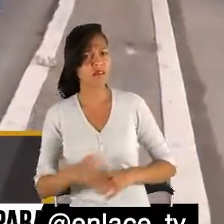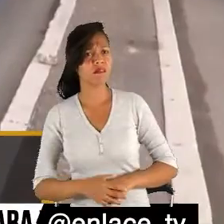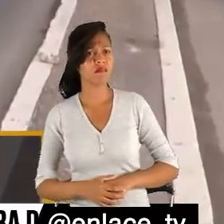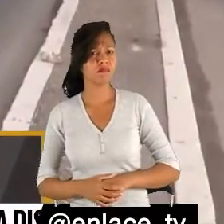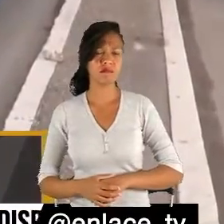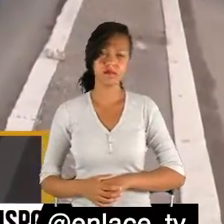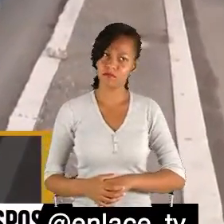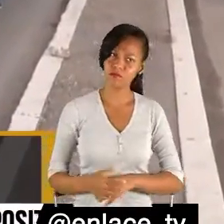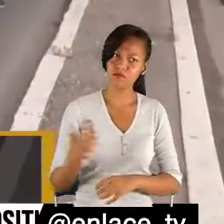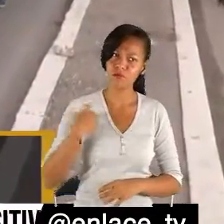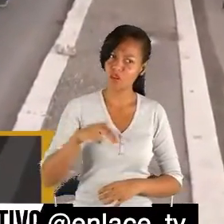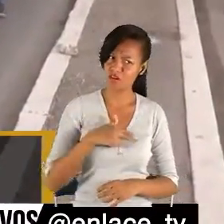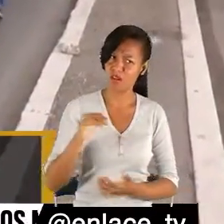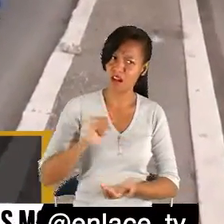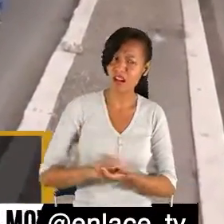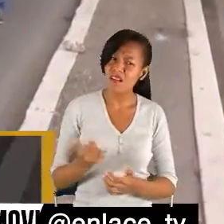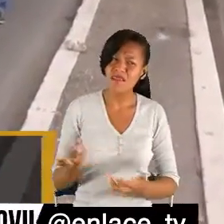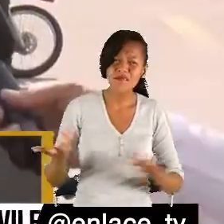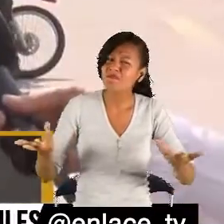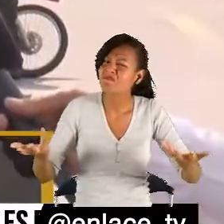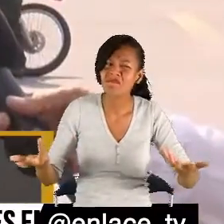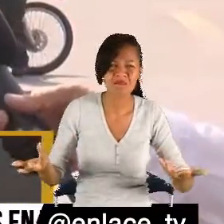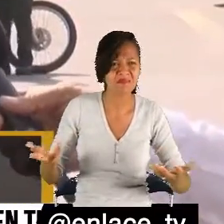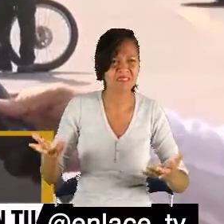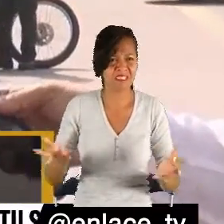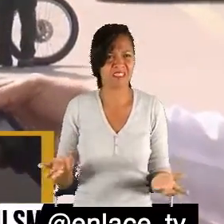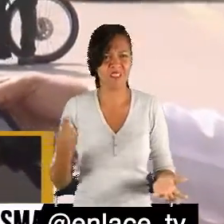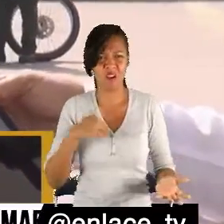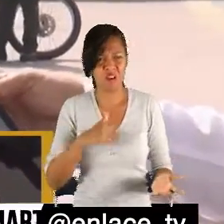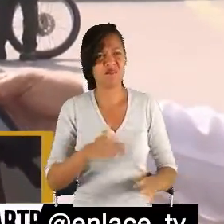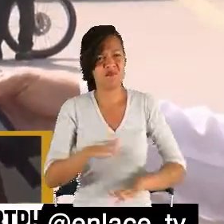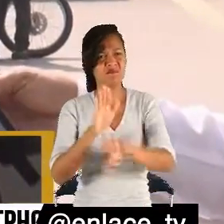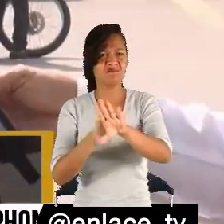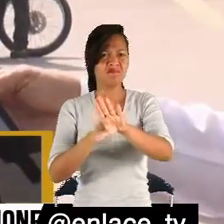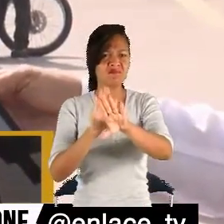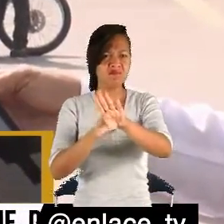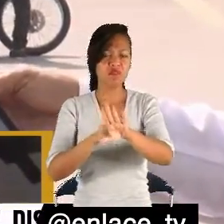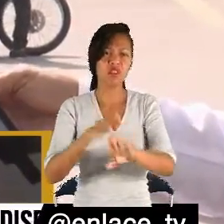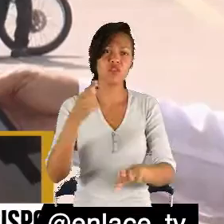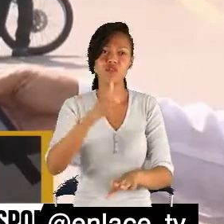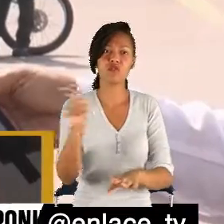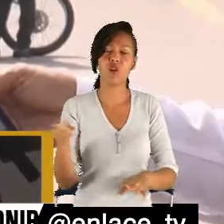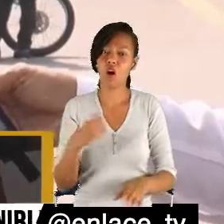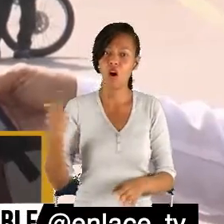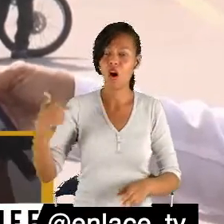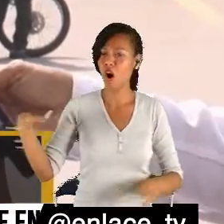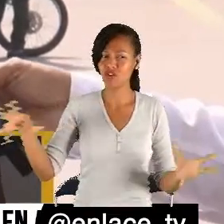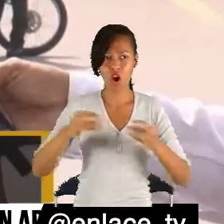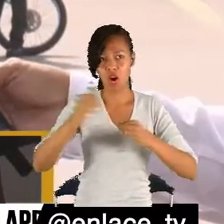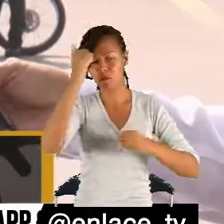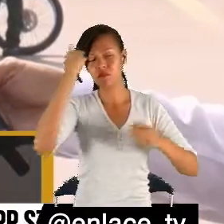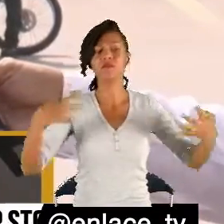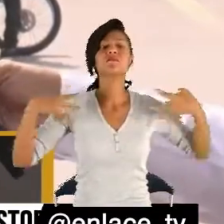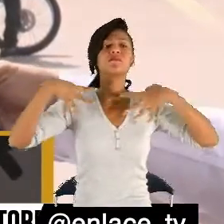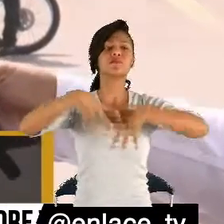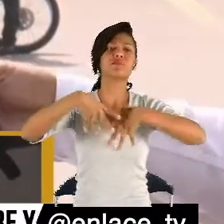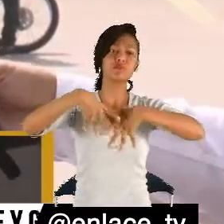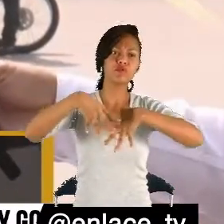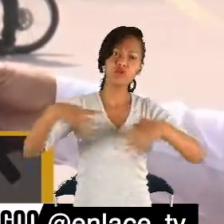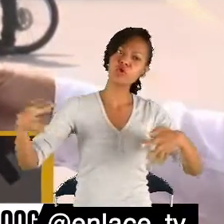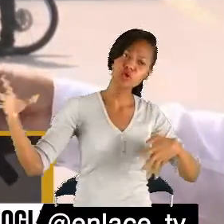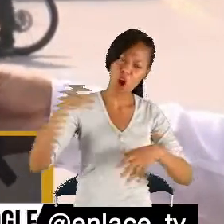compañeros y eso amerita no solamente que el magisterio se ponga en pie de lucha amerita que el pueblo